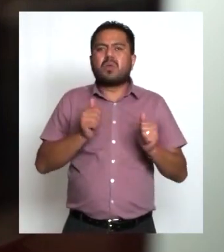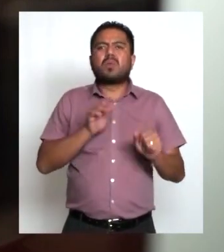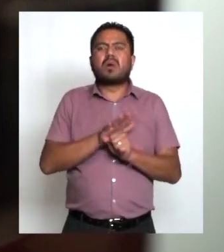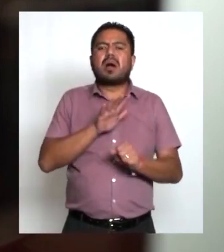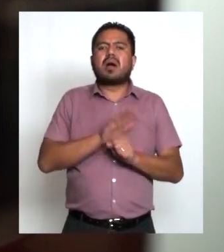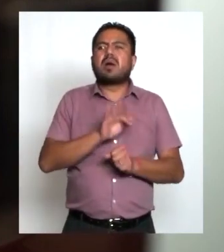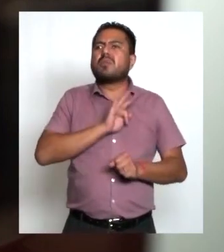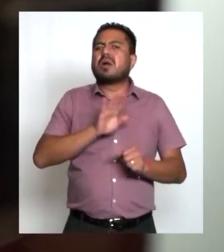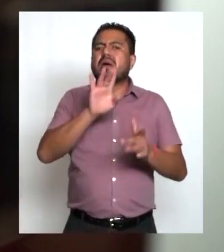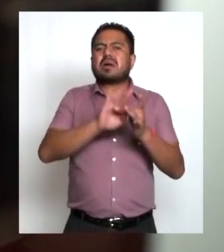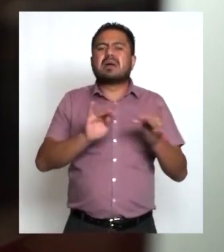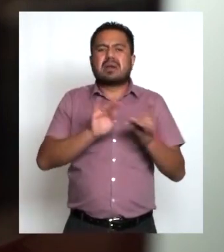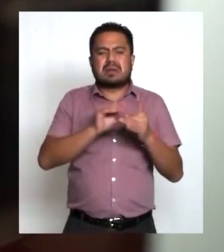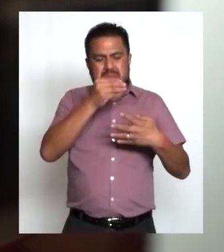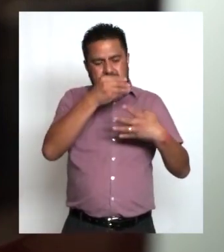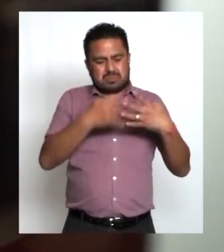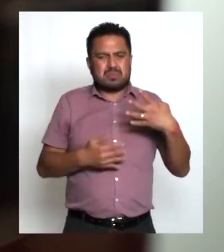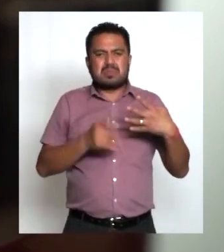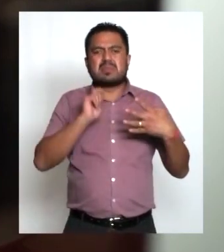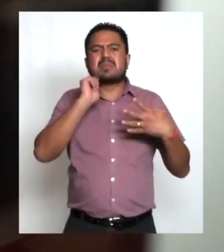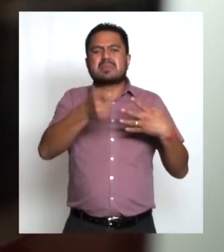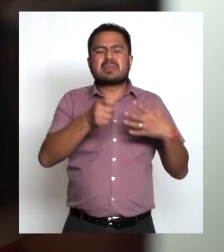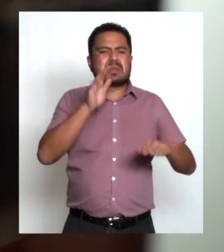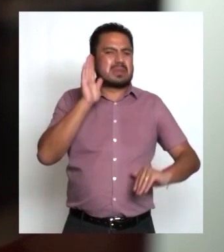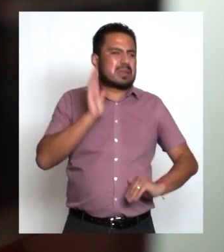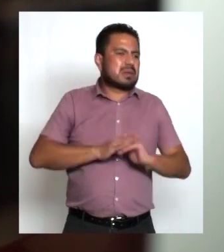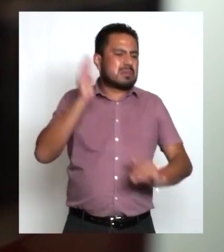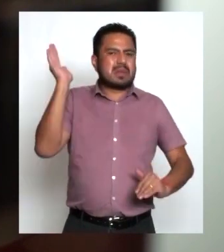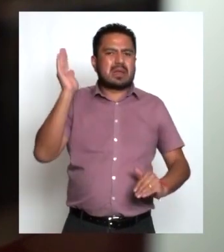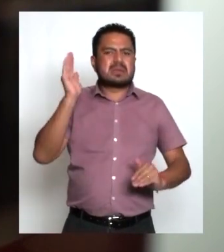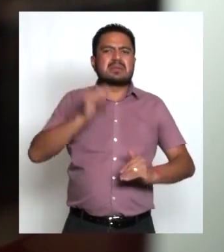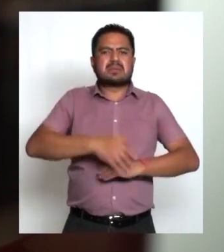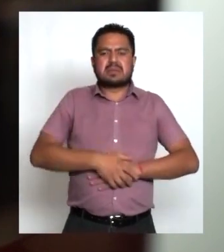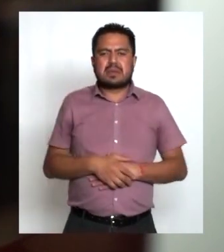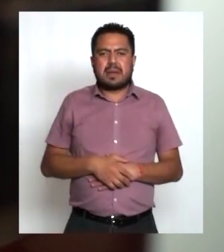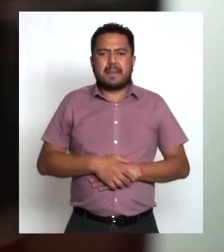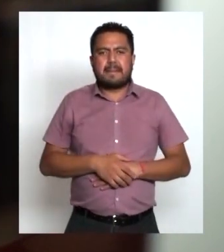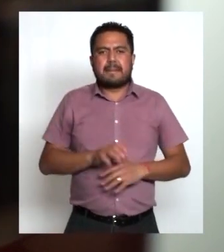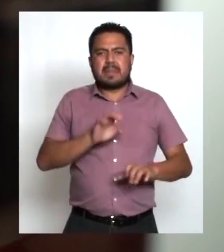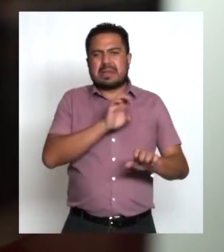tiempo, pero ¿cuáles podrías decir que son las características más